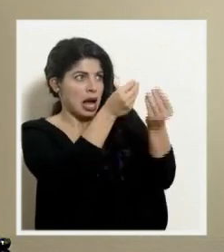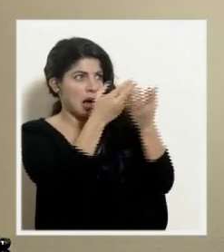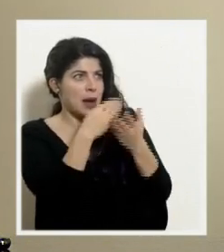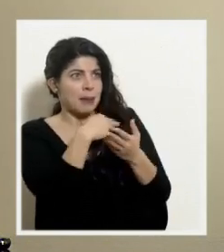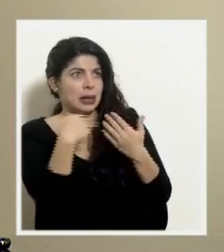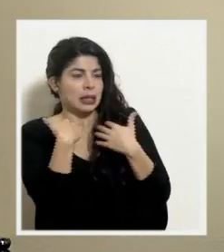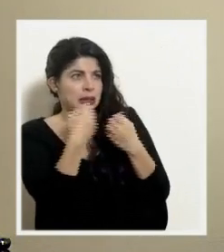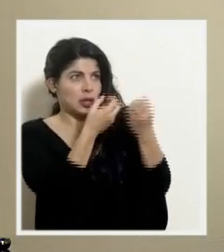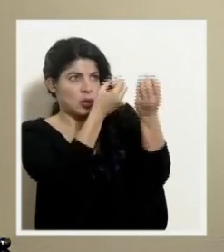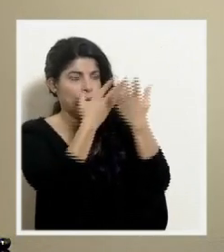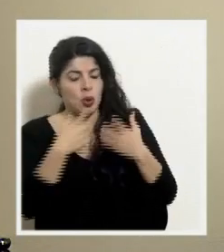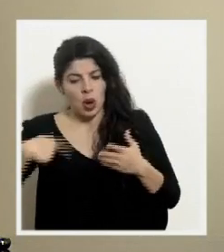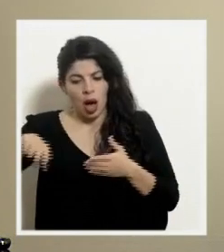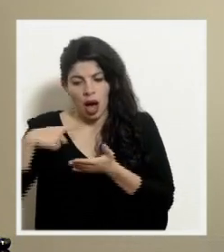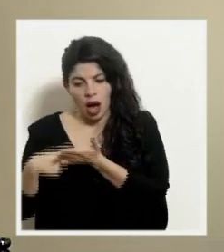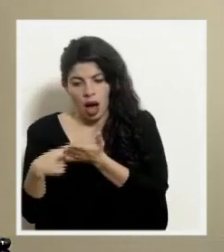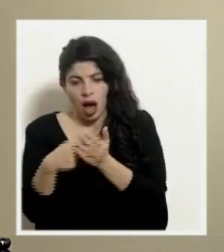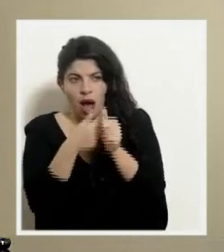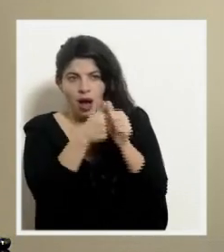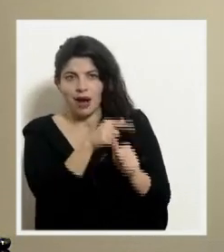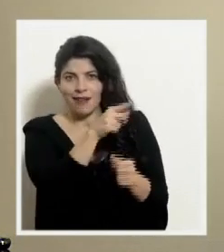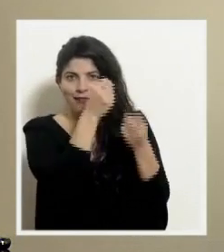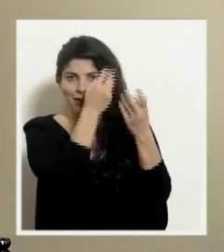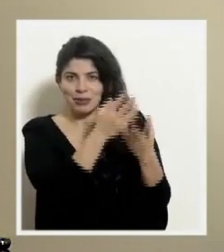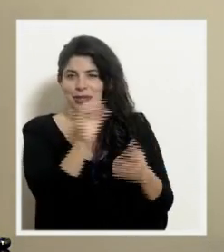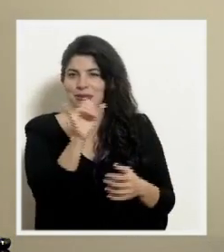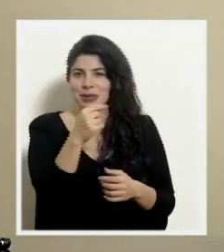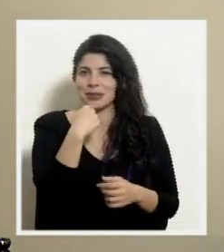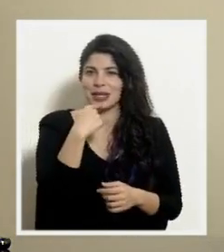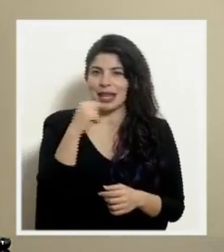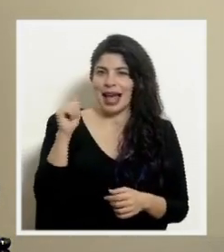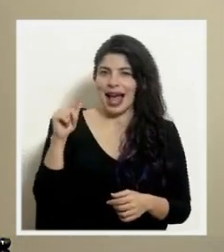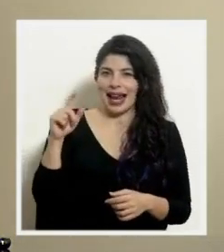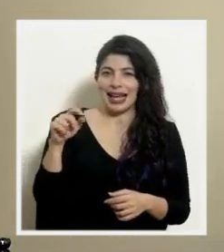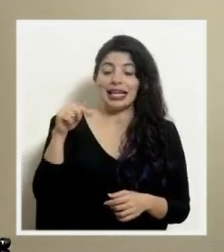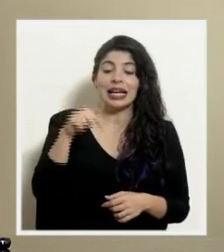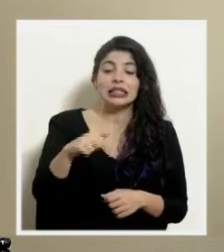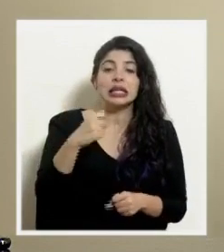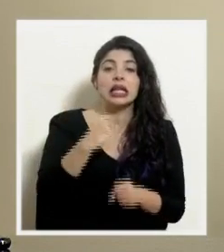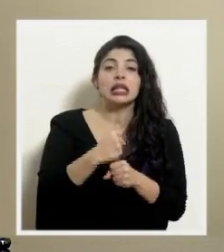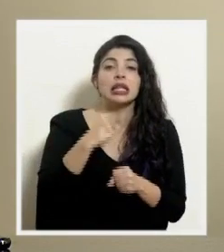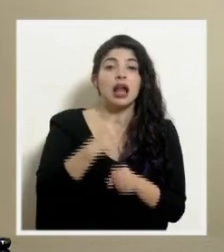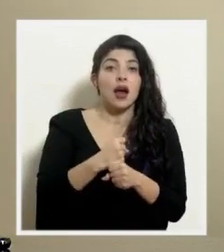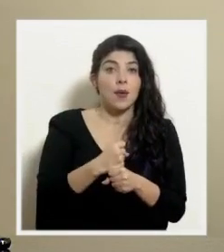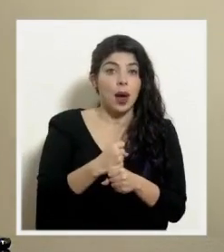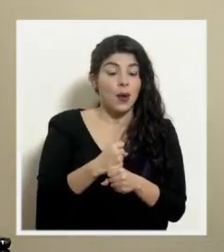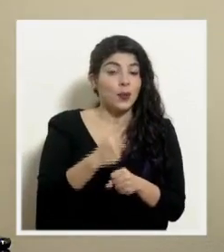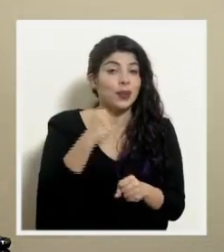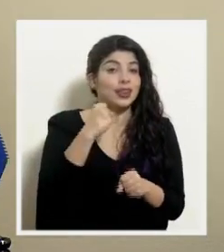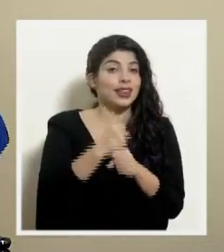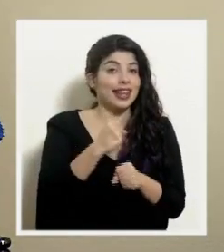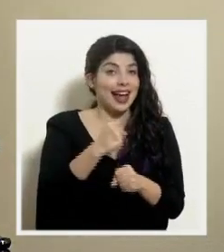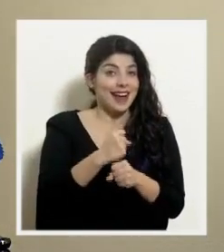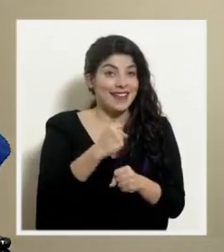Ministerio de Salud. Y es un poco lo que plantea don Alex. Esto es un trabajo que es un